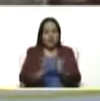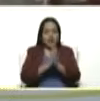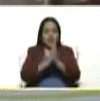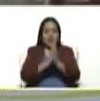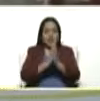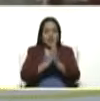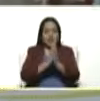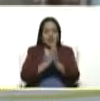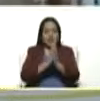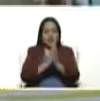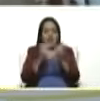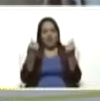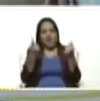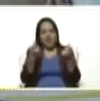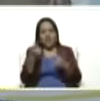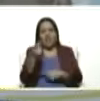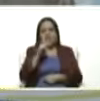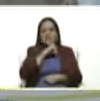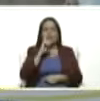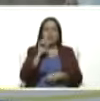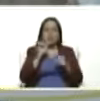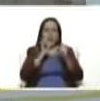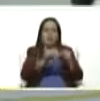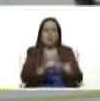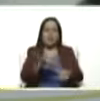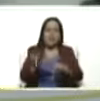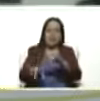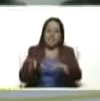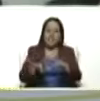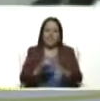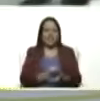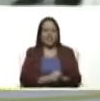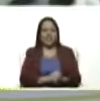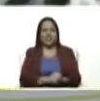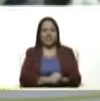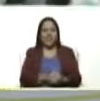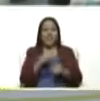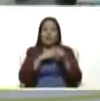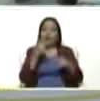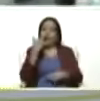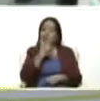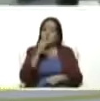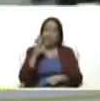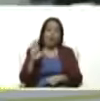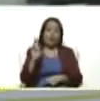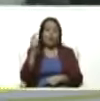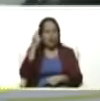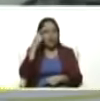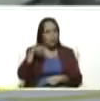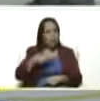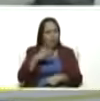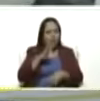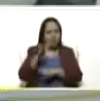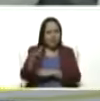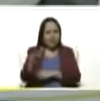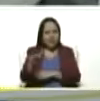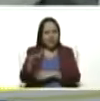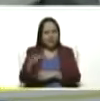Ya, le falta recoger el título por secretaría. Pero está muy ocupado, no sé si pueda ir a